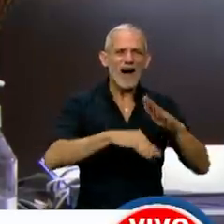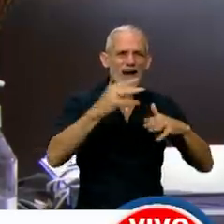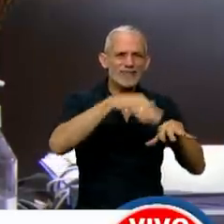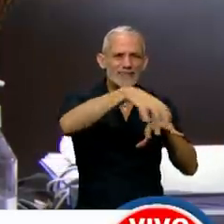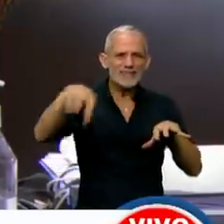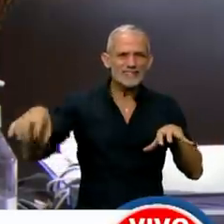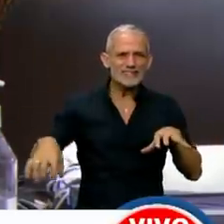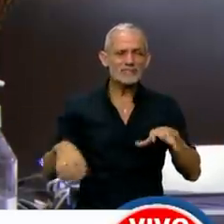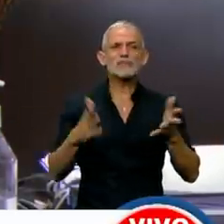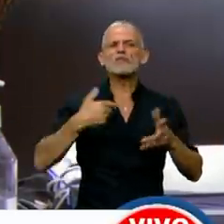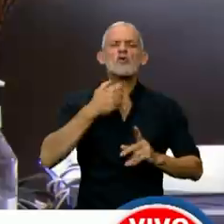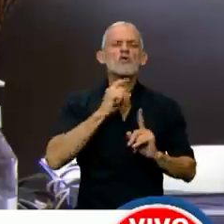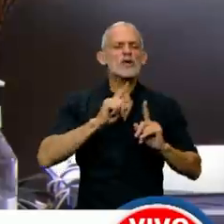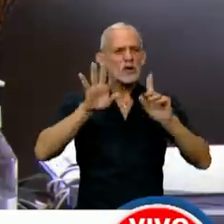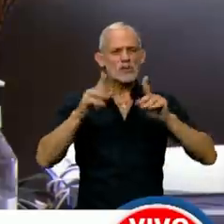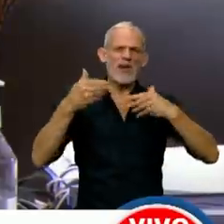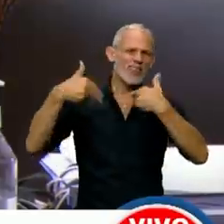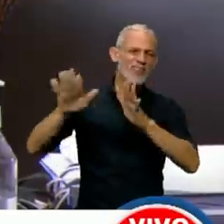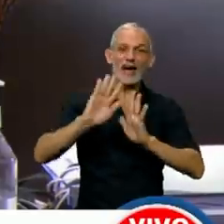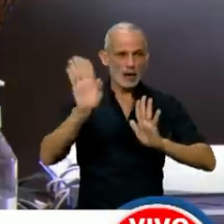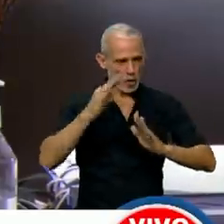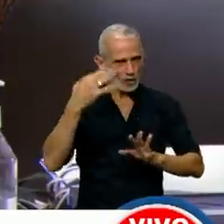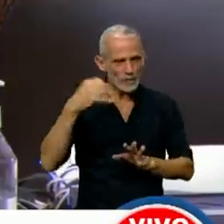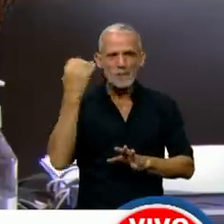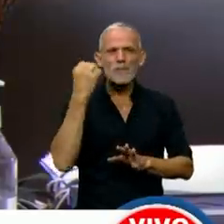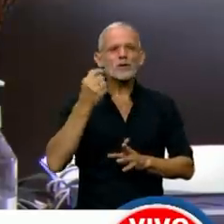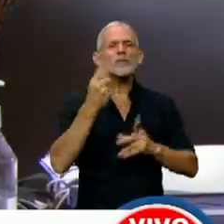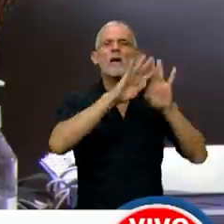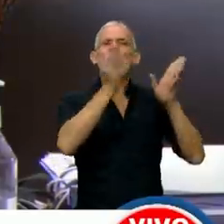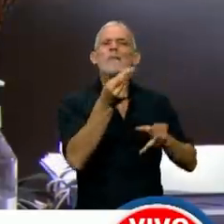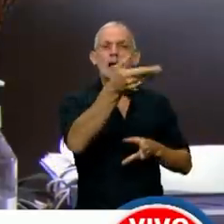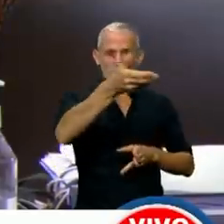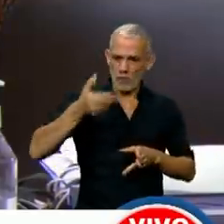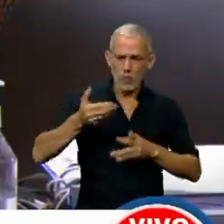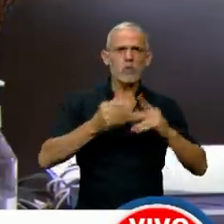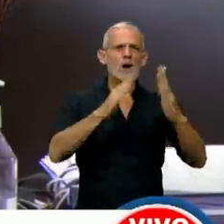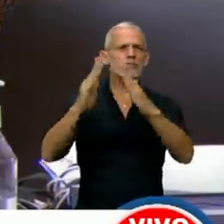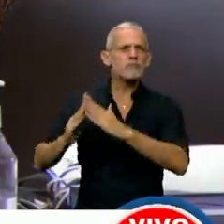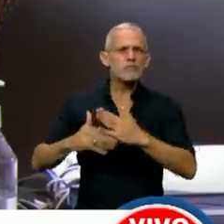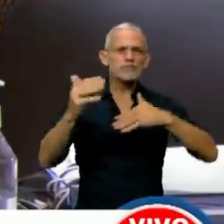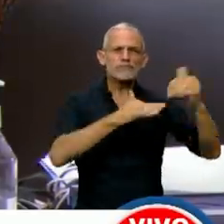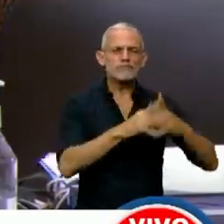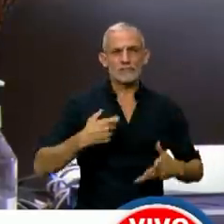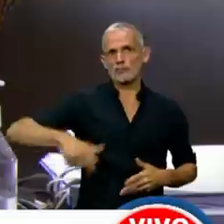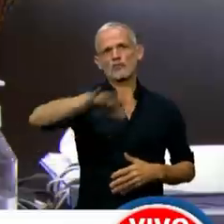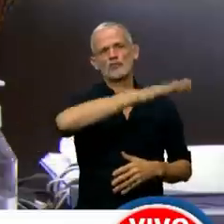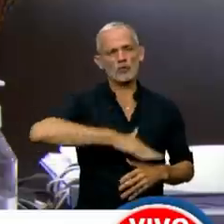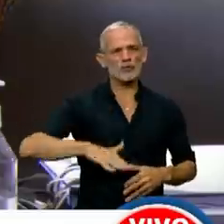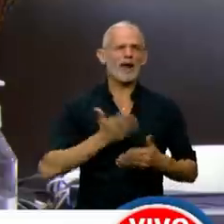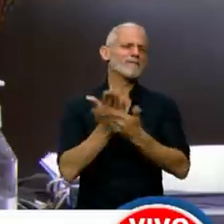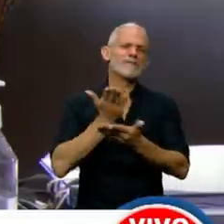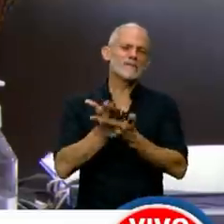no quiero dejar tampoco de hacer mención de los fondos para vivienda social es una gran demanda de los fueguinos